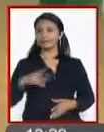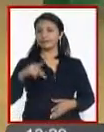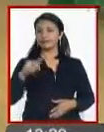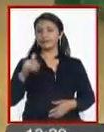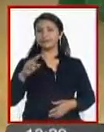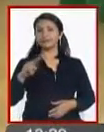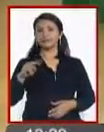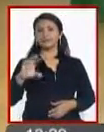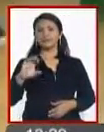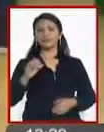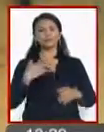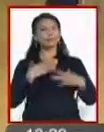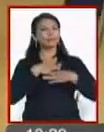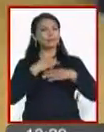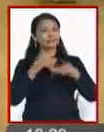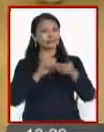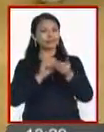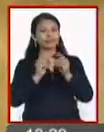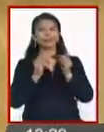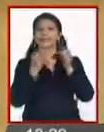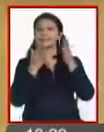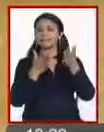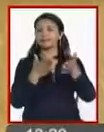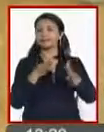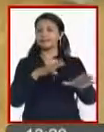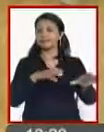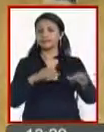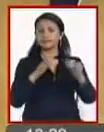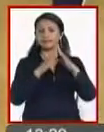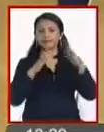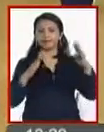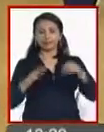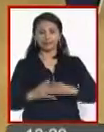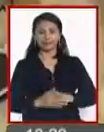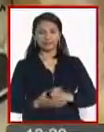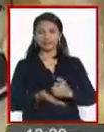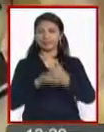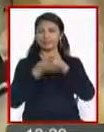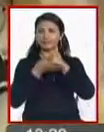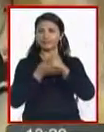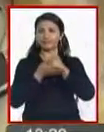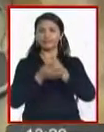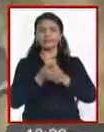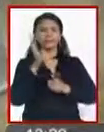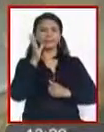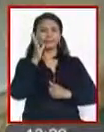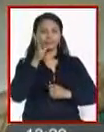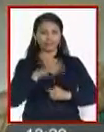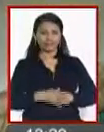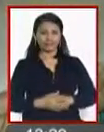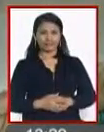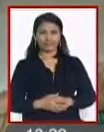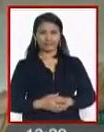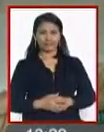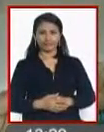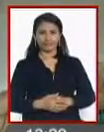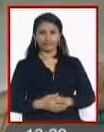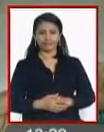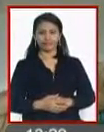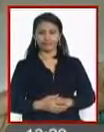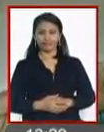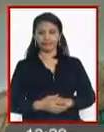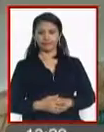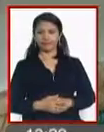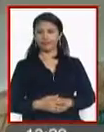Panchita lleva una vida dedicada al deporte, sin dejar de lado los quehaceres de la casa y la colaboración a su señora madre. Yo me pecho